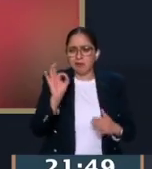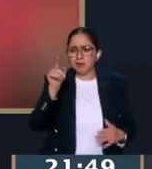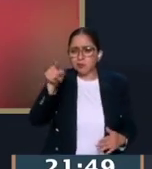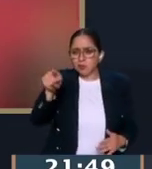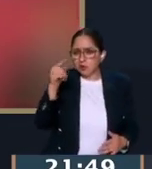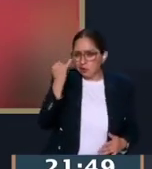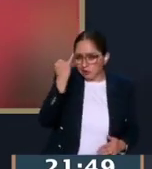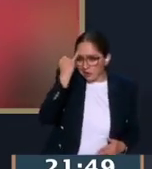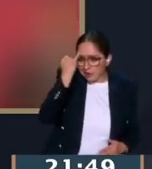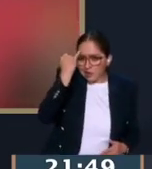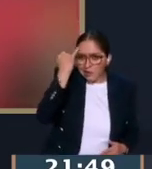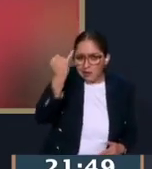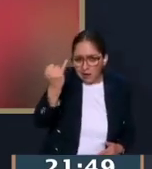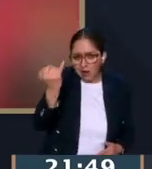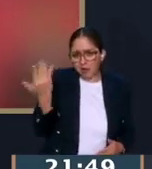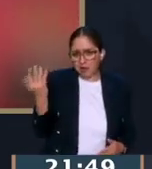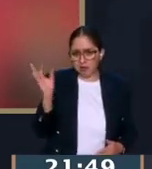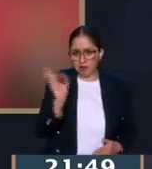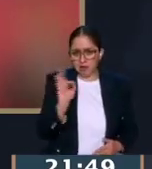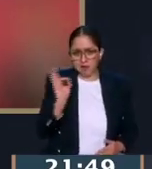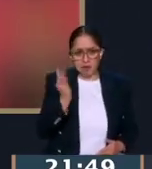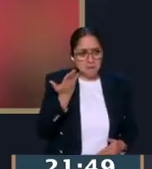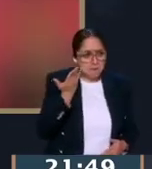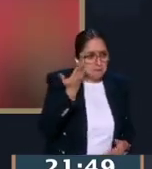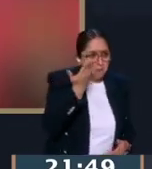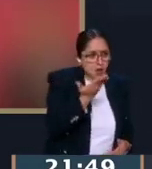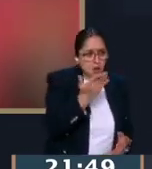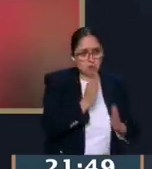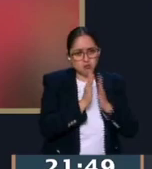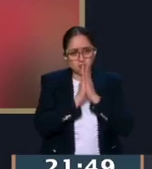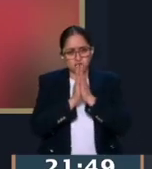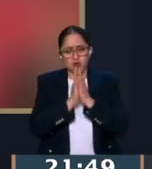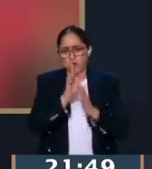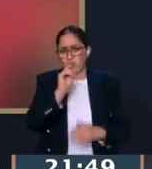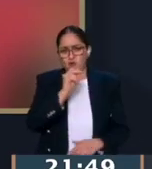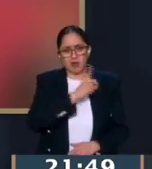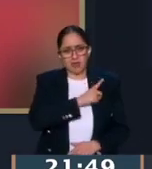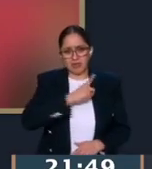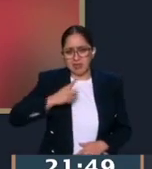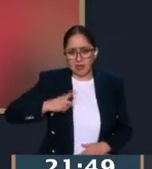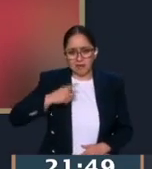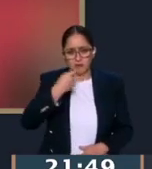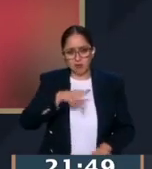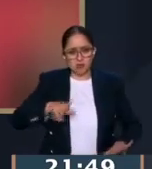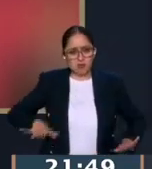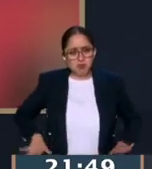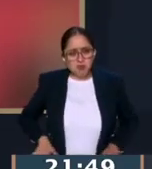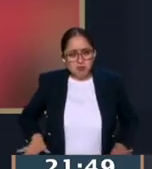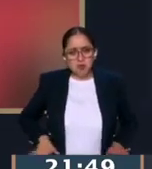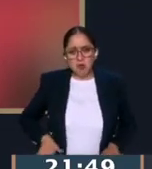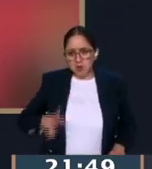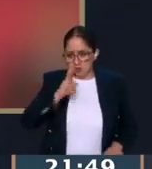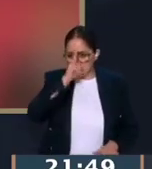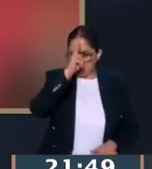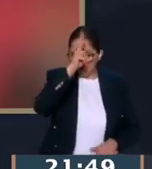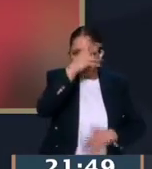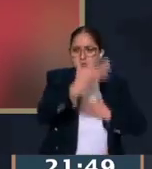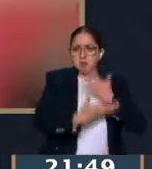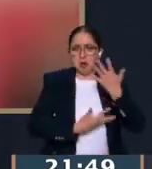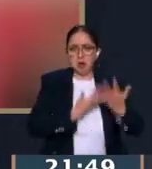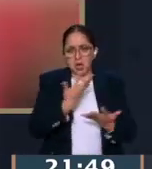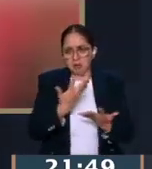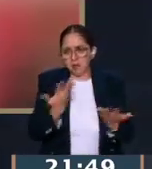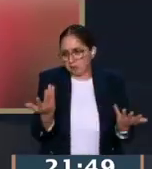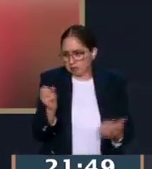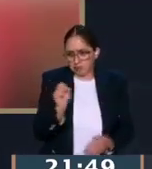un exhorto a que no actúen de manera violenta, entonces sí, ¿cómo no